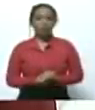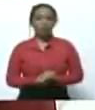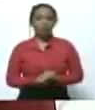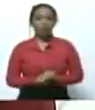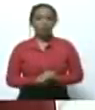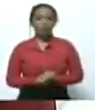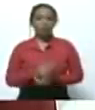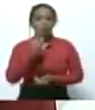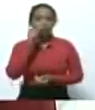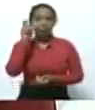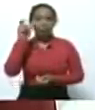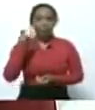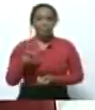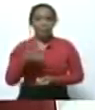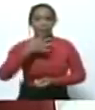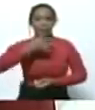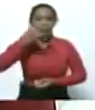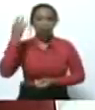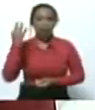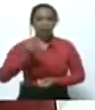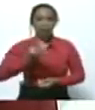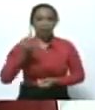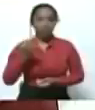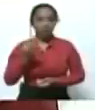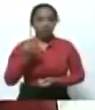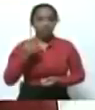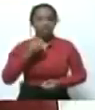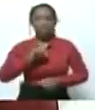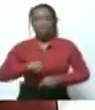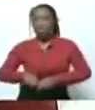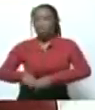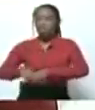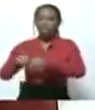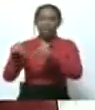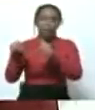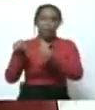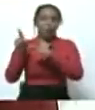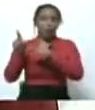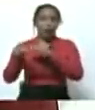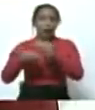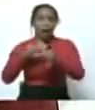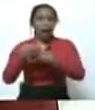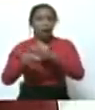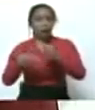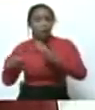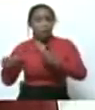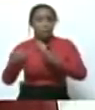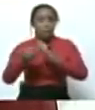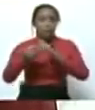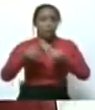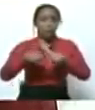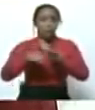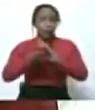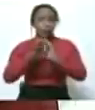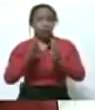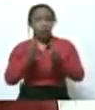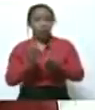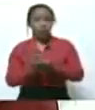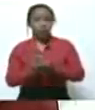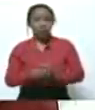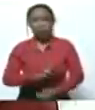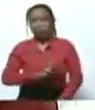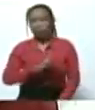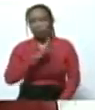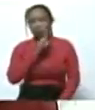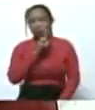Duque, en verdad, el daño que le ha hecho Duque a esta parte del mundo es terrible,